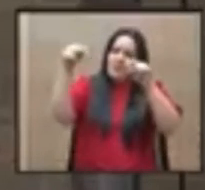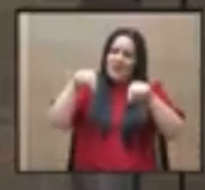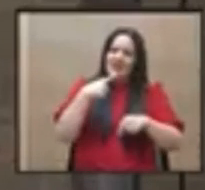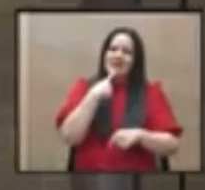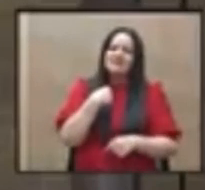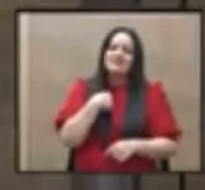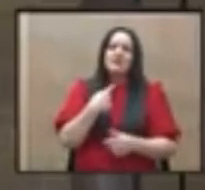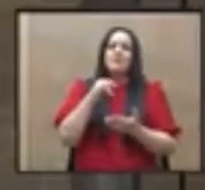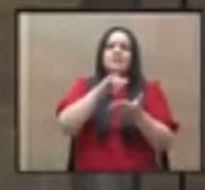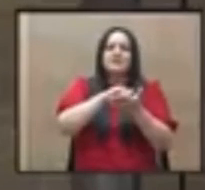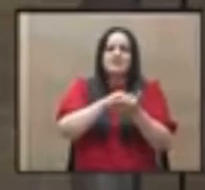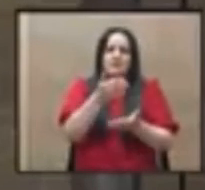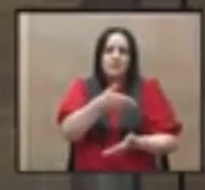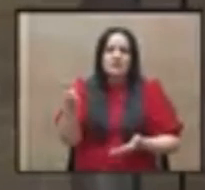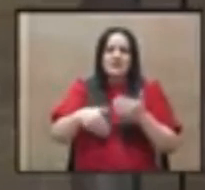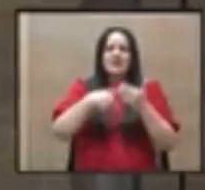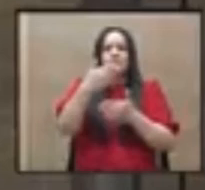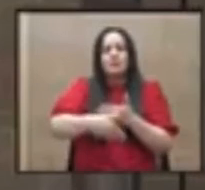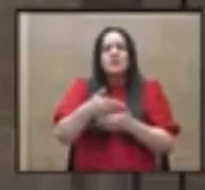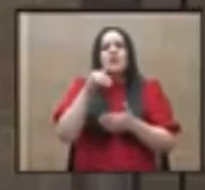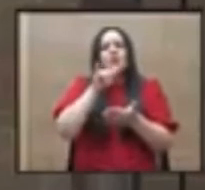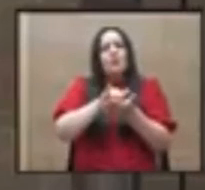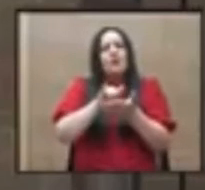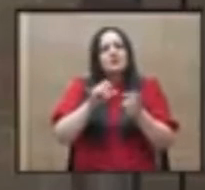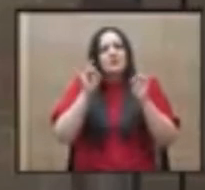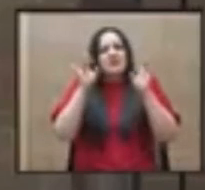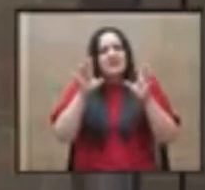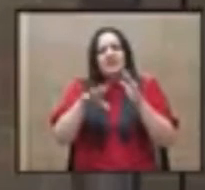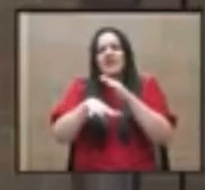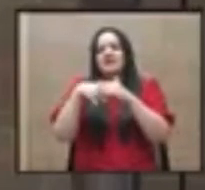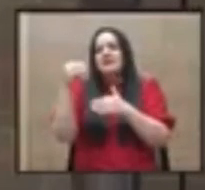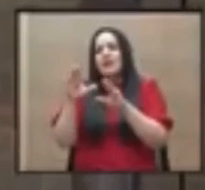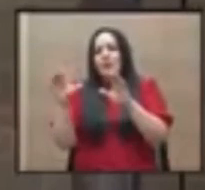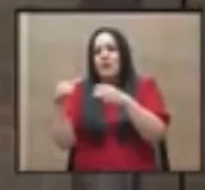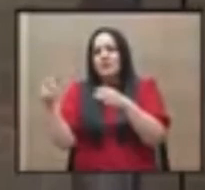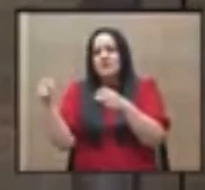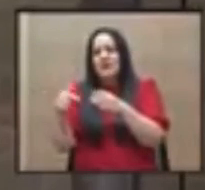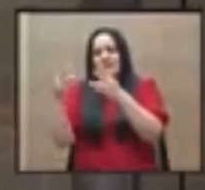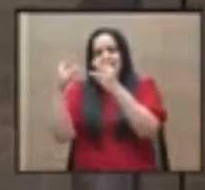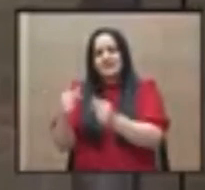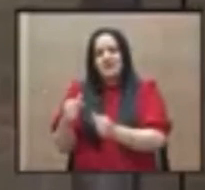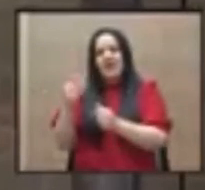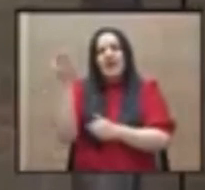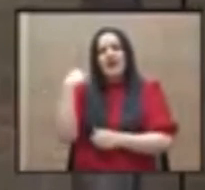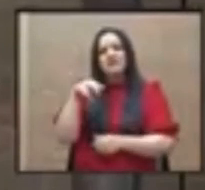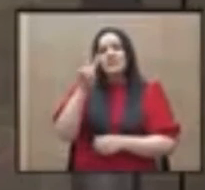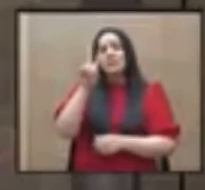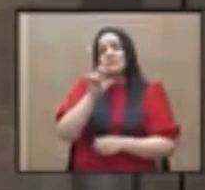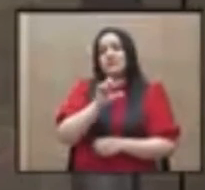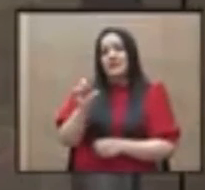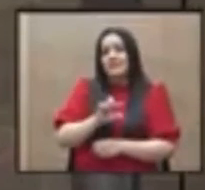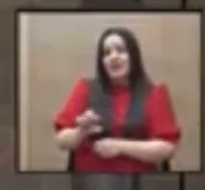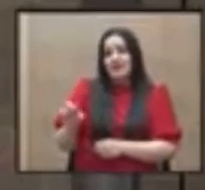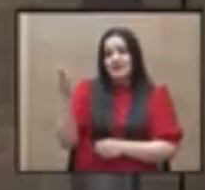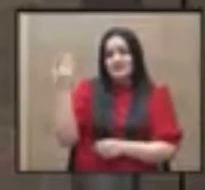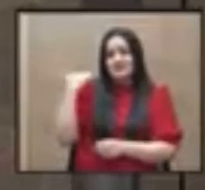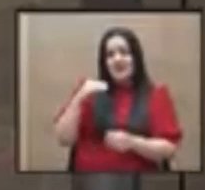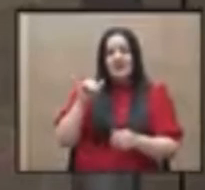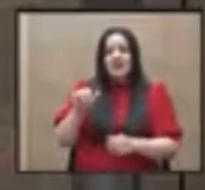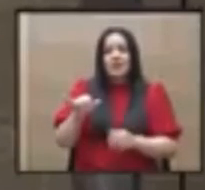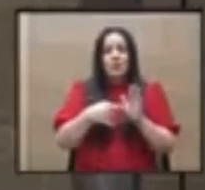de la desfachatez con la que salieron en la Comisión de Hacendarios hace un par de semanas? Después de que quedó